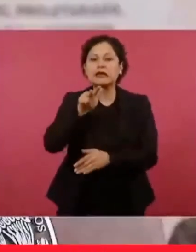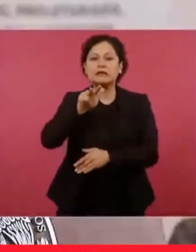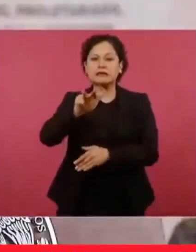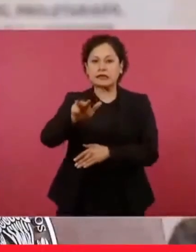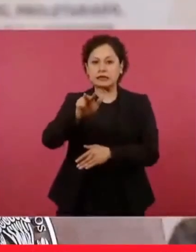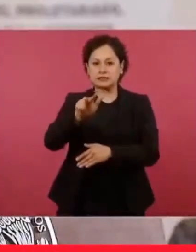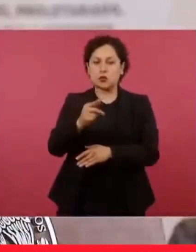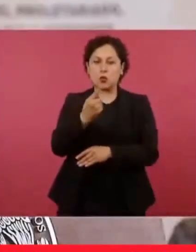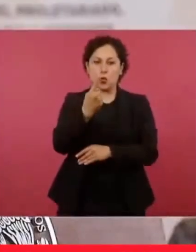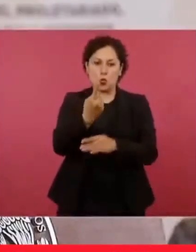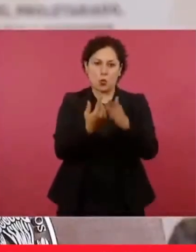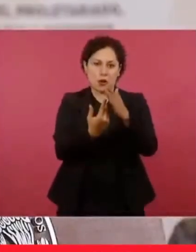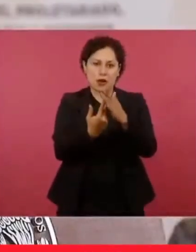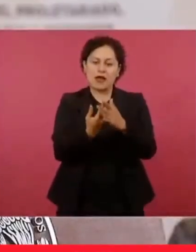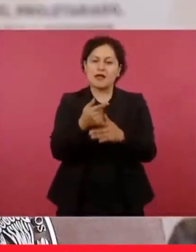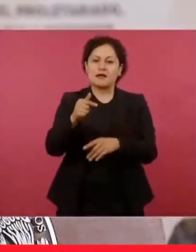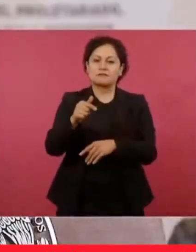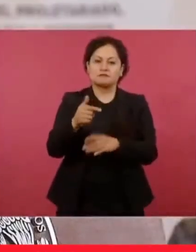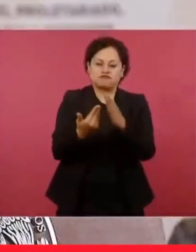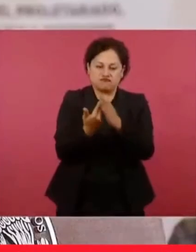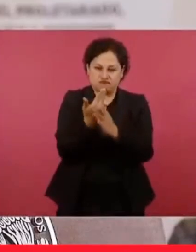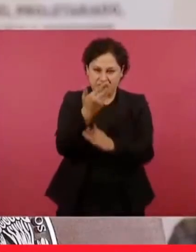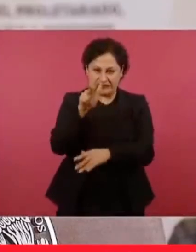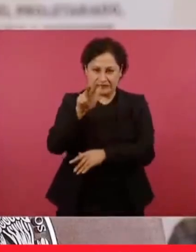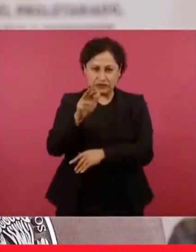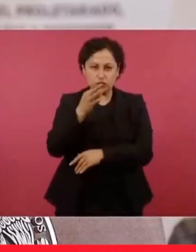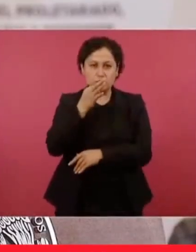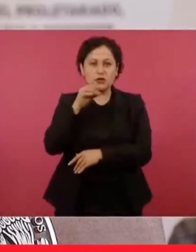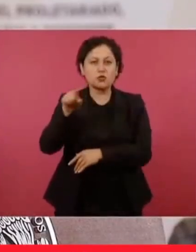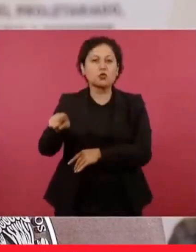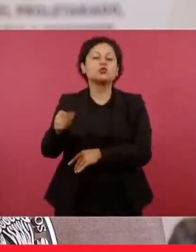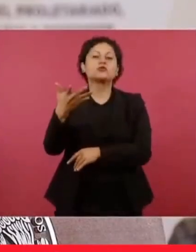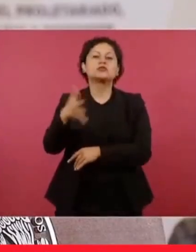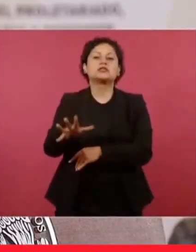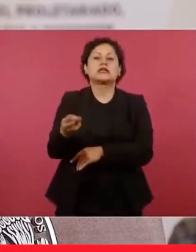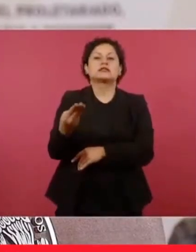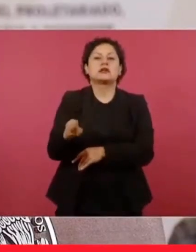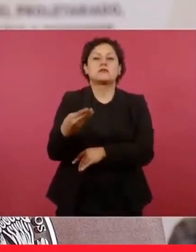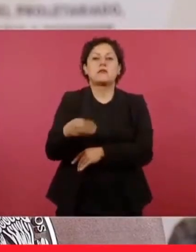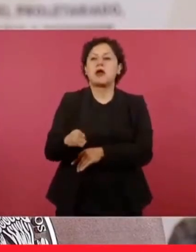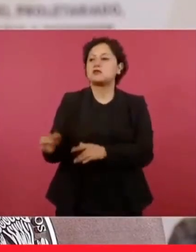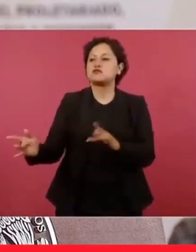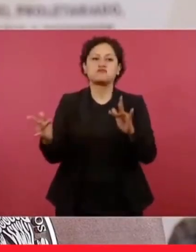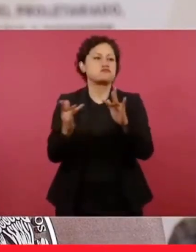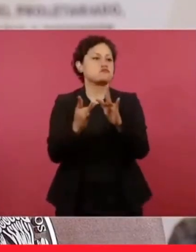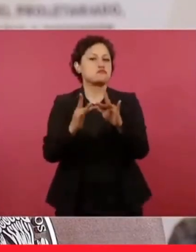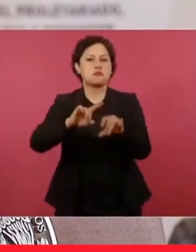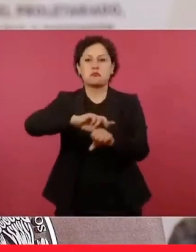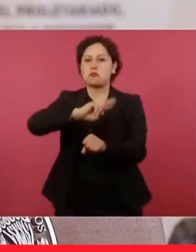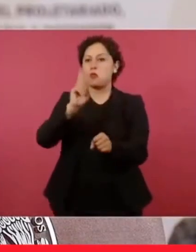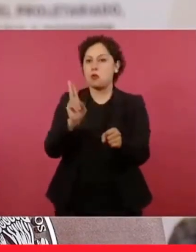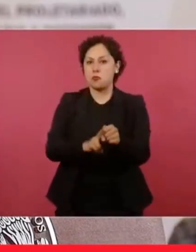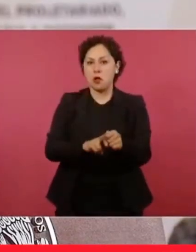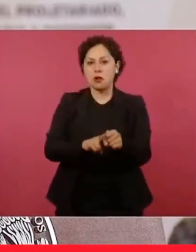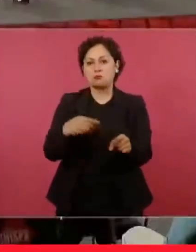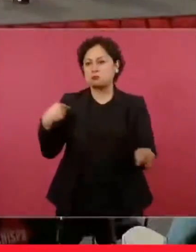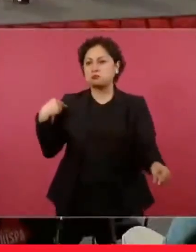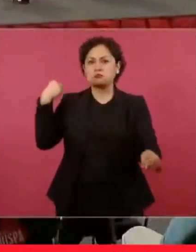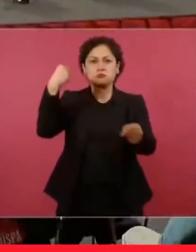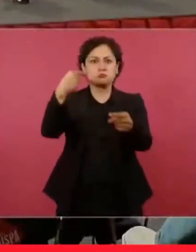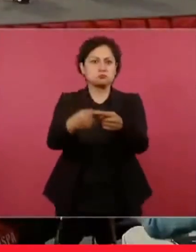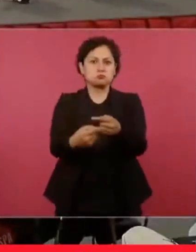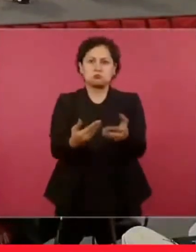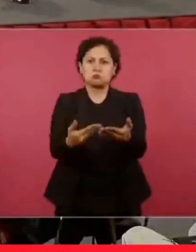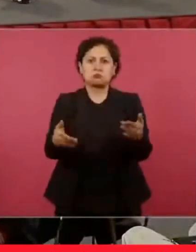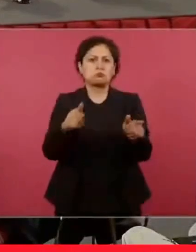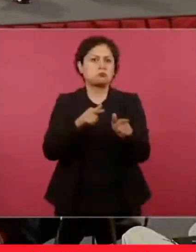en estado operativo normal y se ha mantenido sin afectaciones por esa causa hasta este momento.